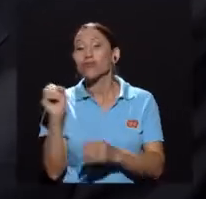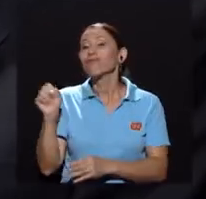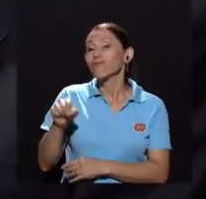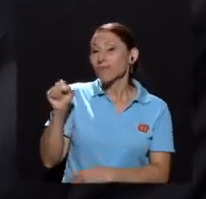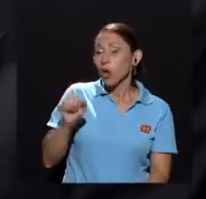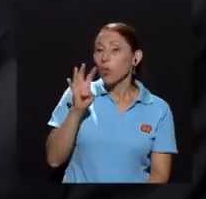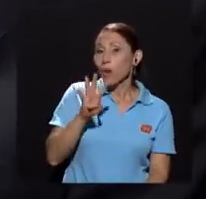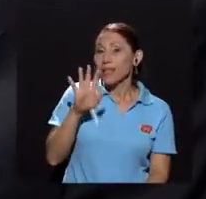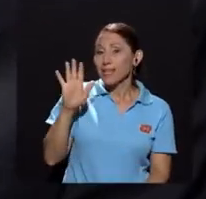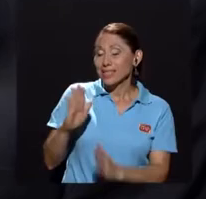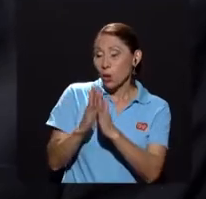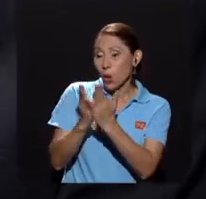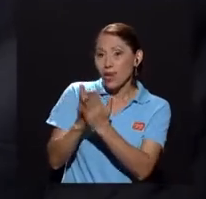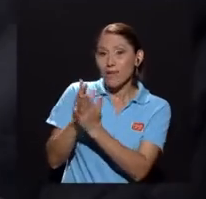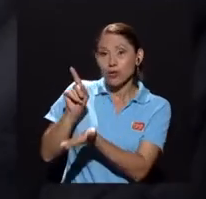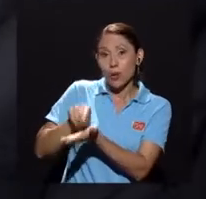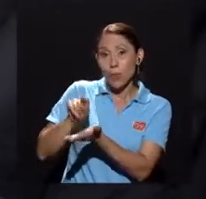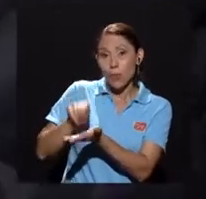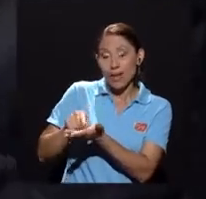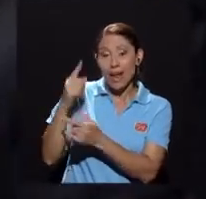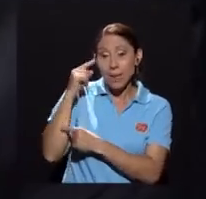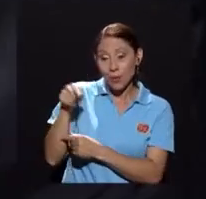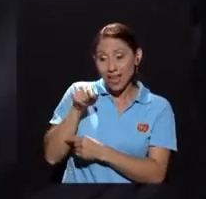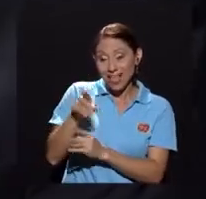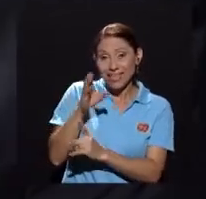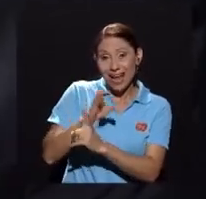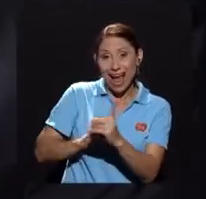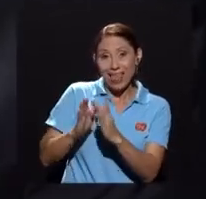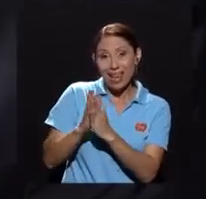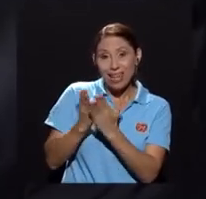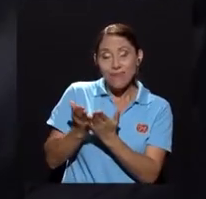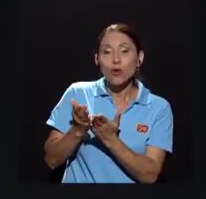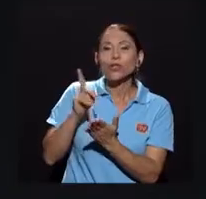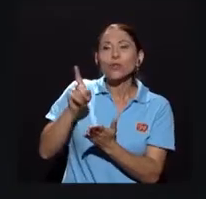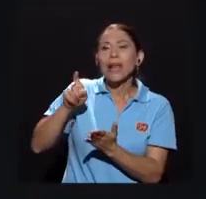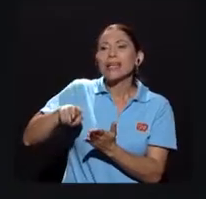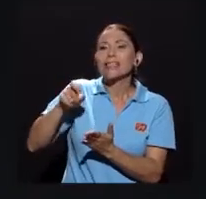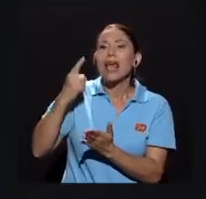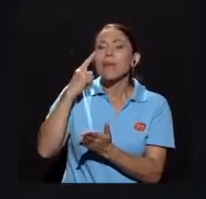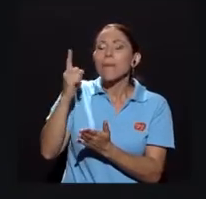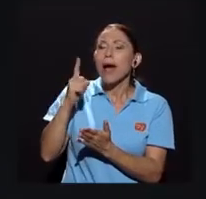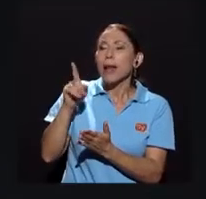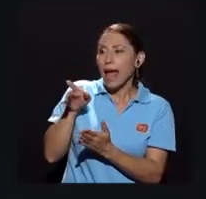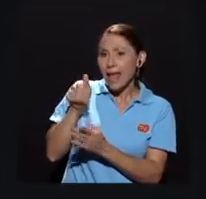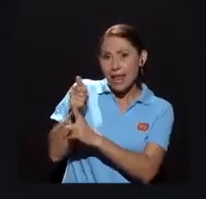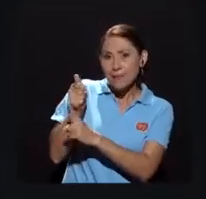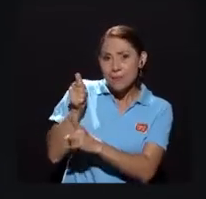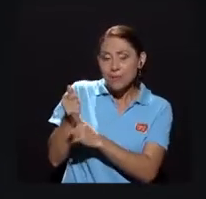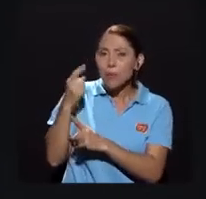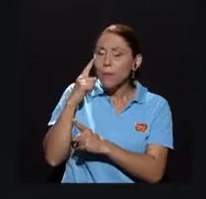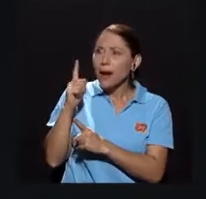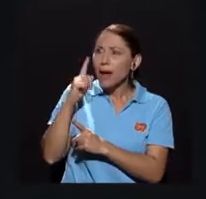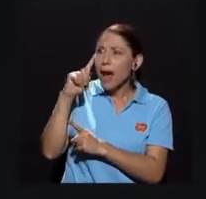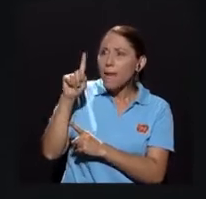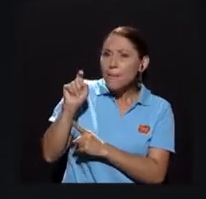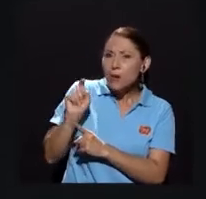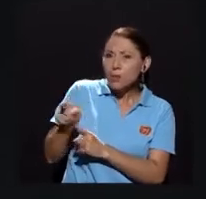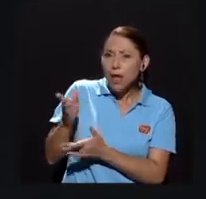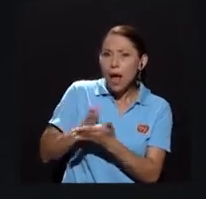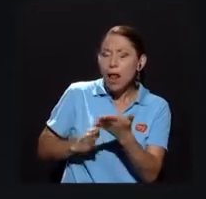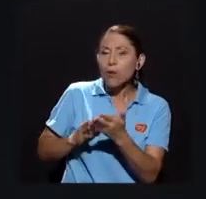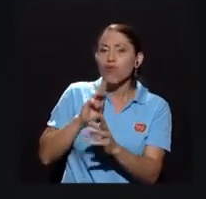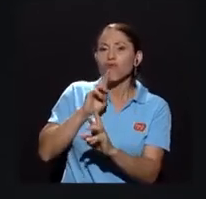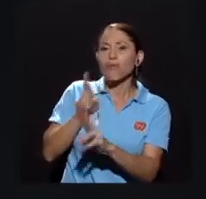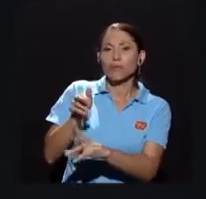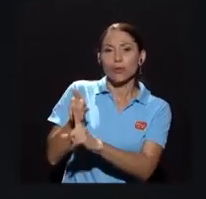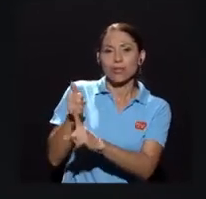una necesidad para el de responder se pregunta eso lo que es cada libro en el castro panameño porque entonces